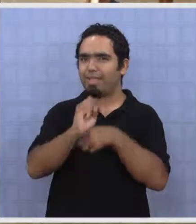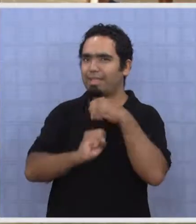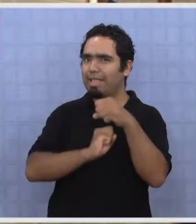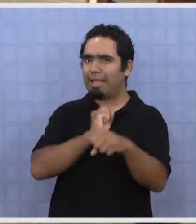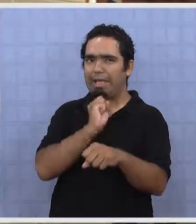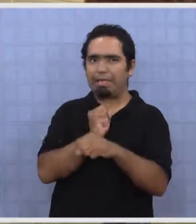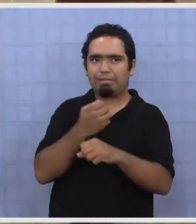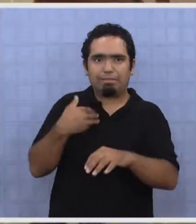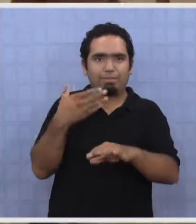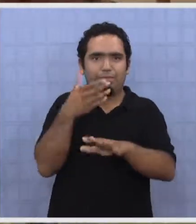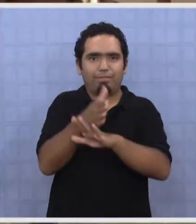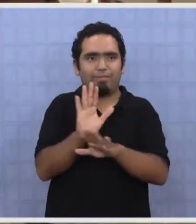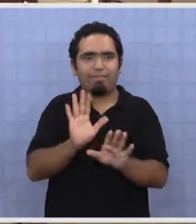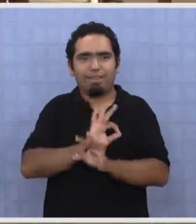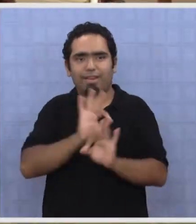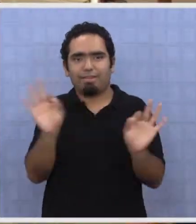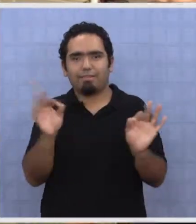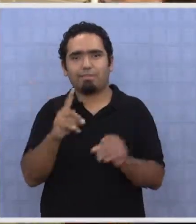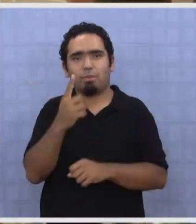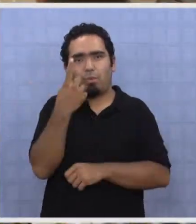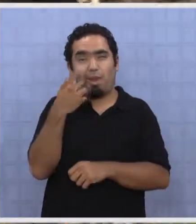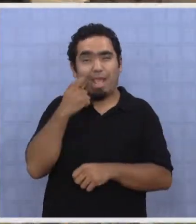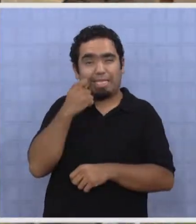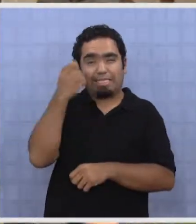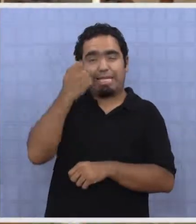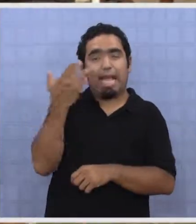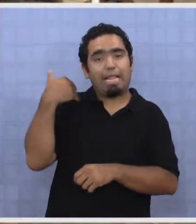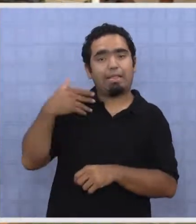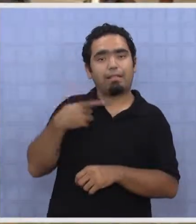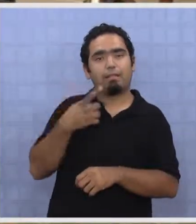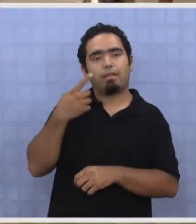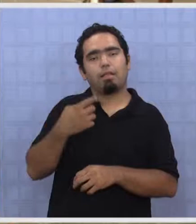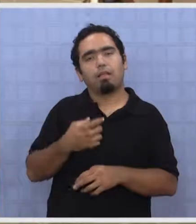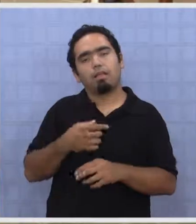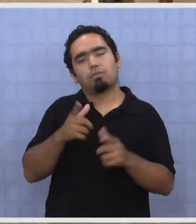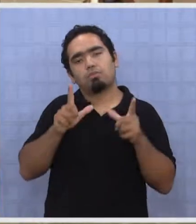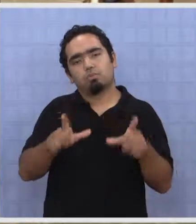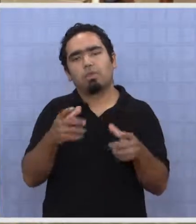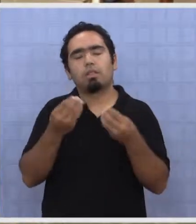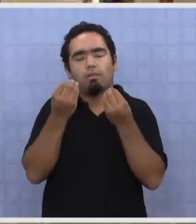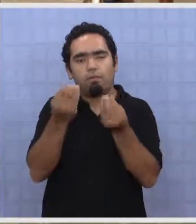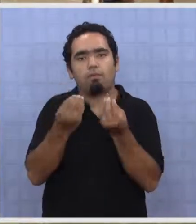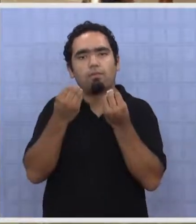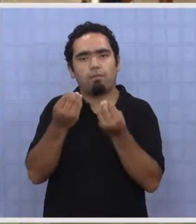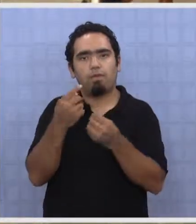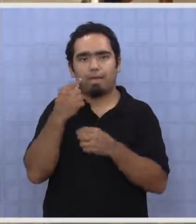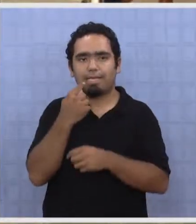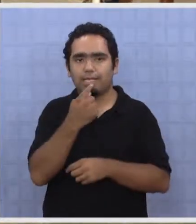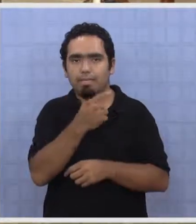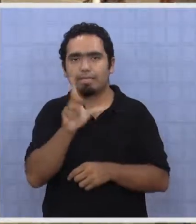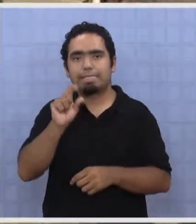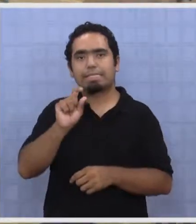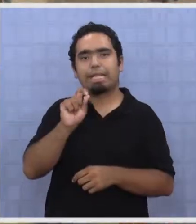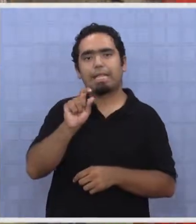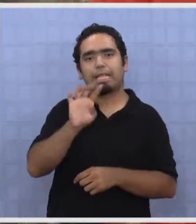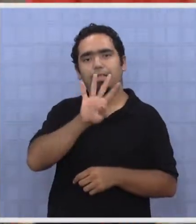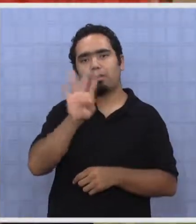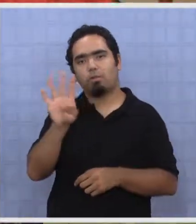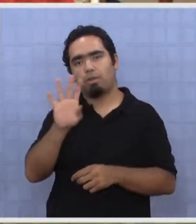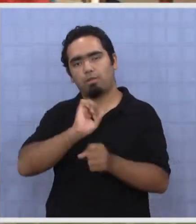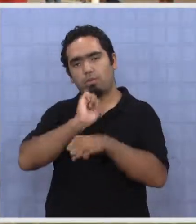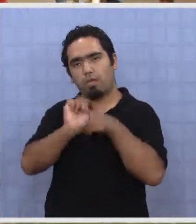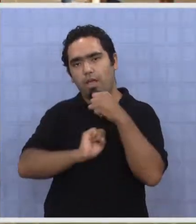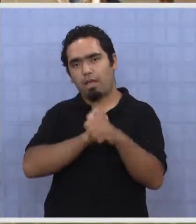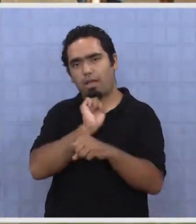que no una vez me saco una muela. Afortunadamente he tenido muy buena dentadura y ya tengo 74 años ya,